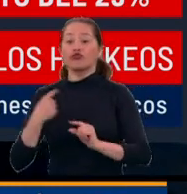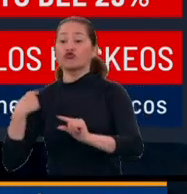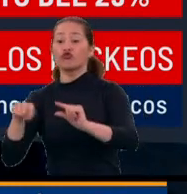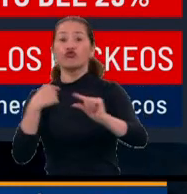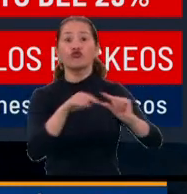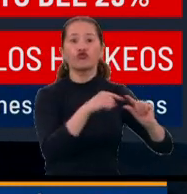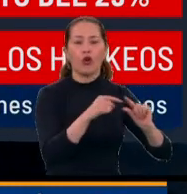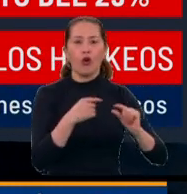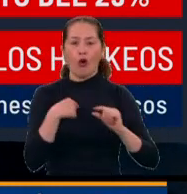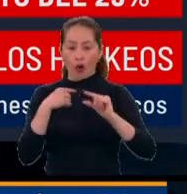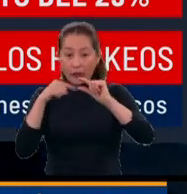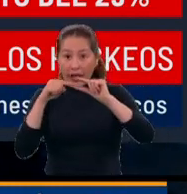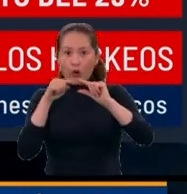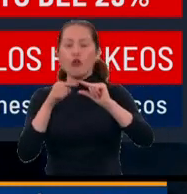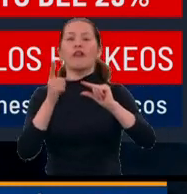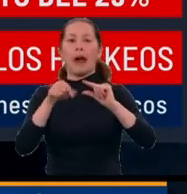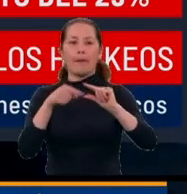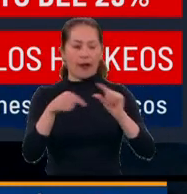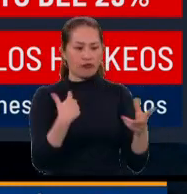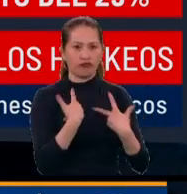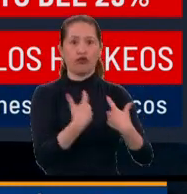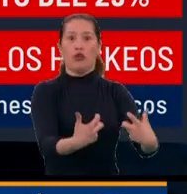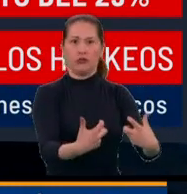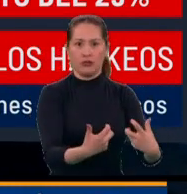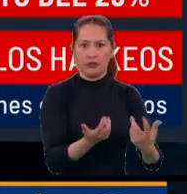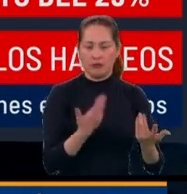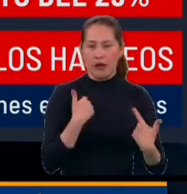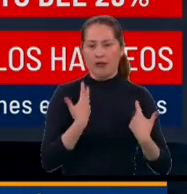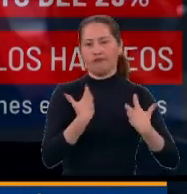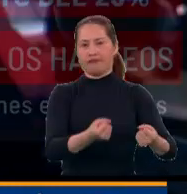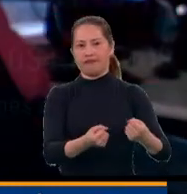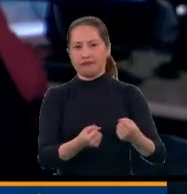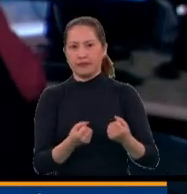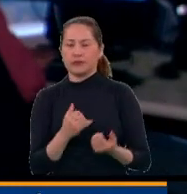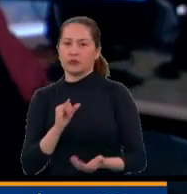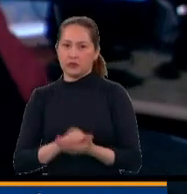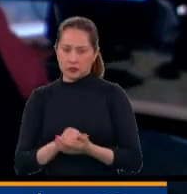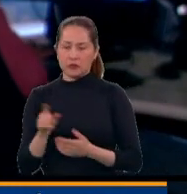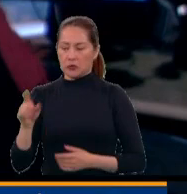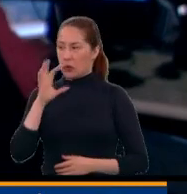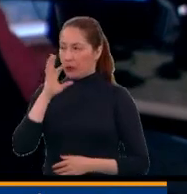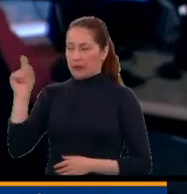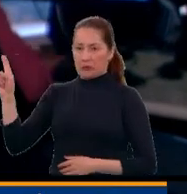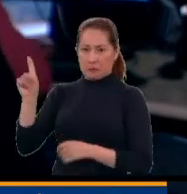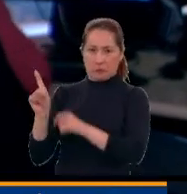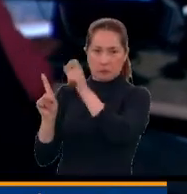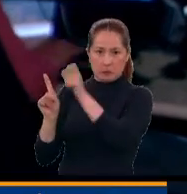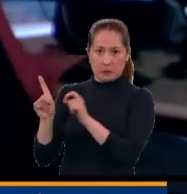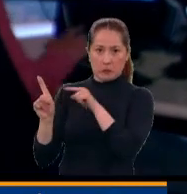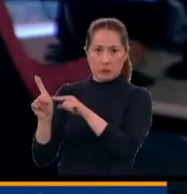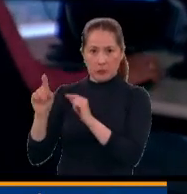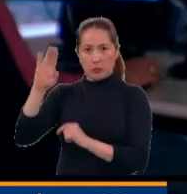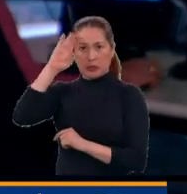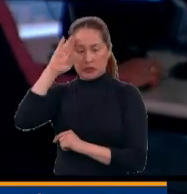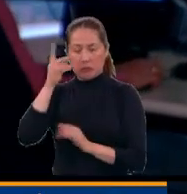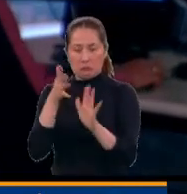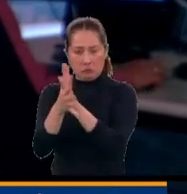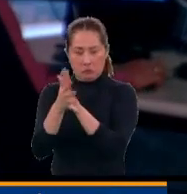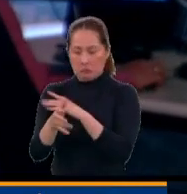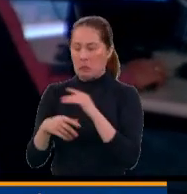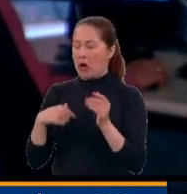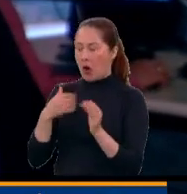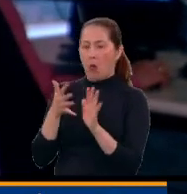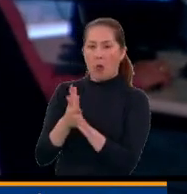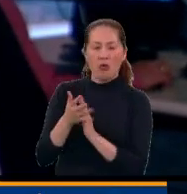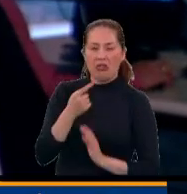redes es para cometer delitos. El mayor Adrián Vega Hernández es el jefe del Centro Cibernético Policial de la DIJÍN de la Policía y cuenta